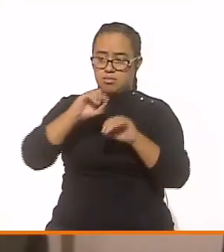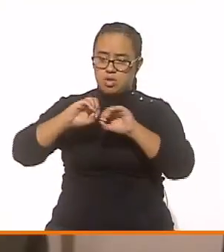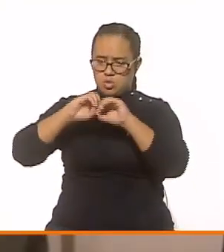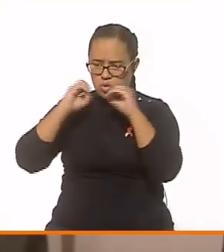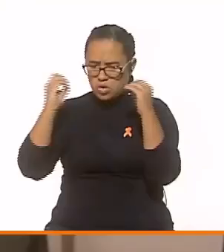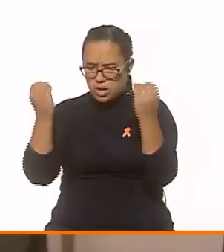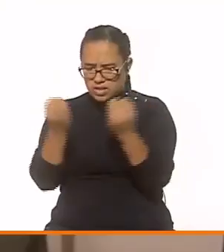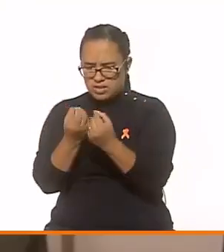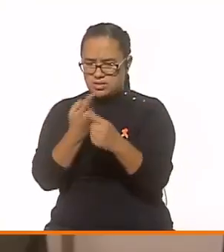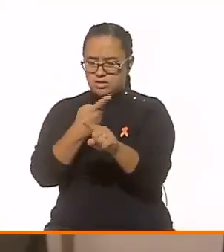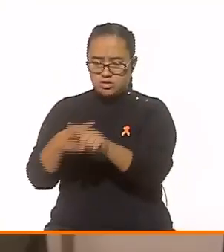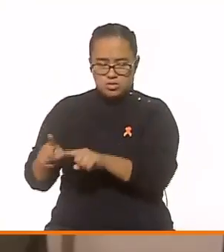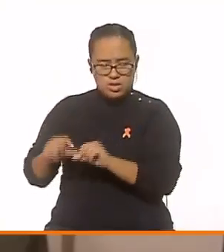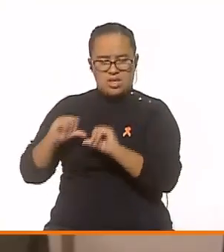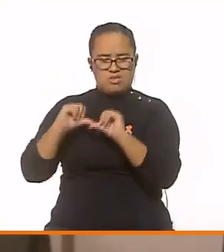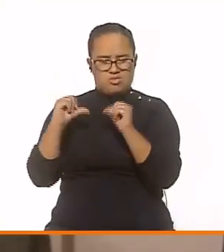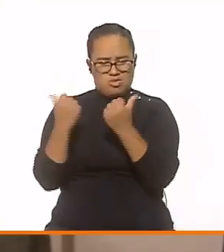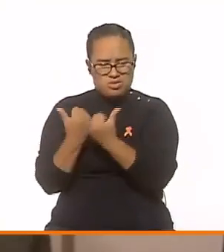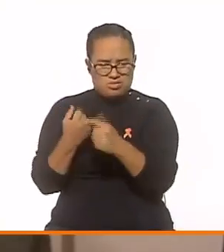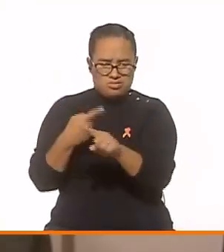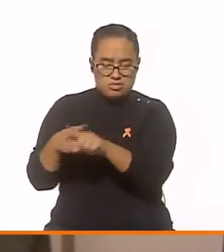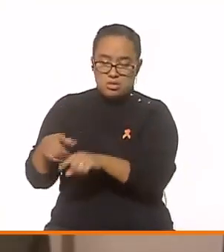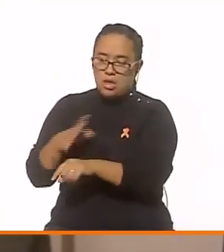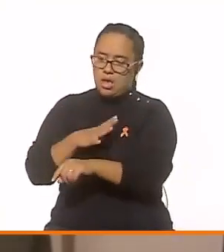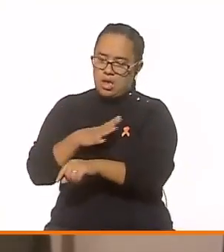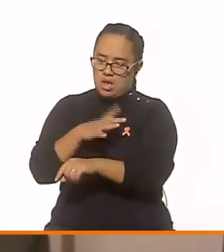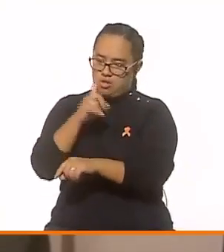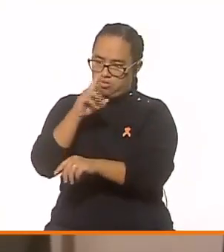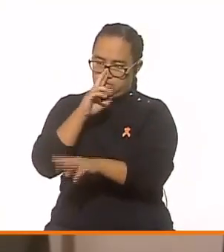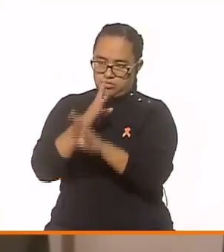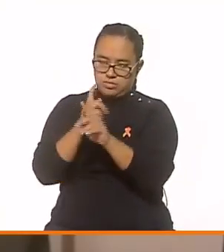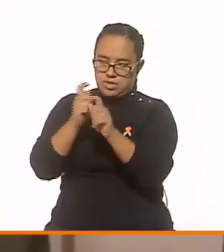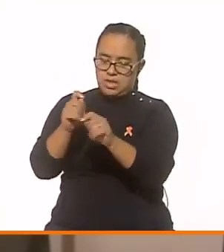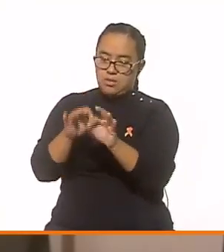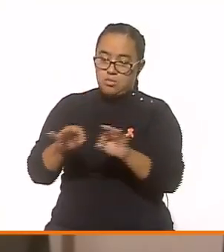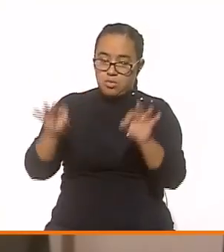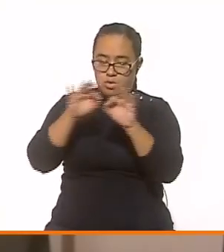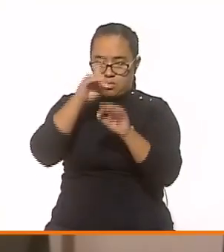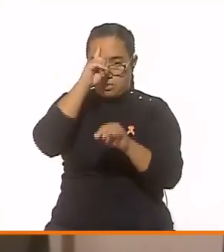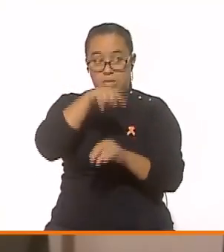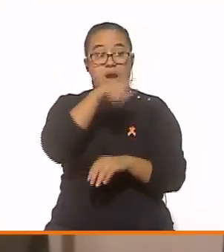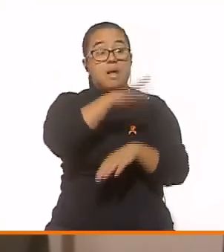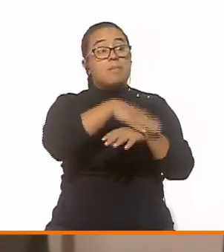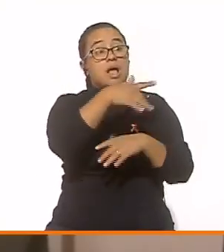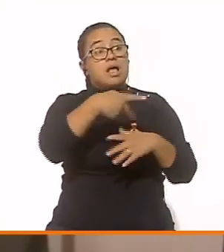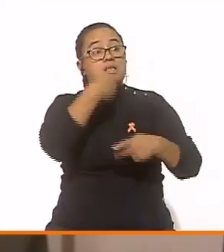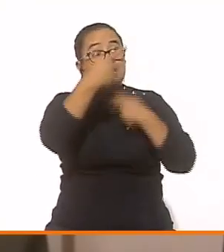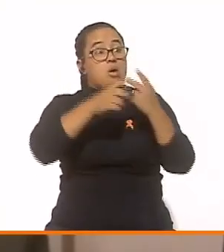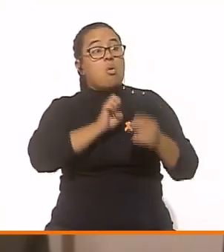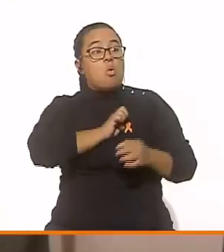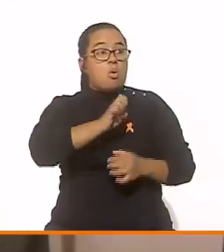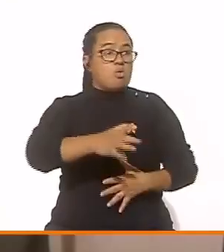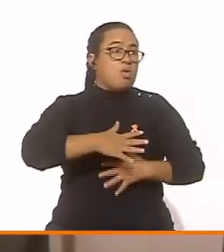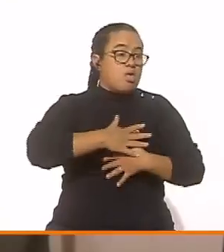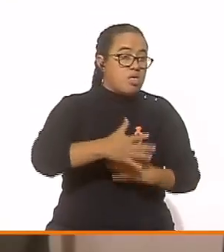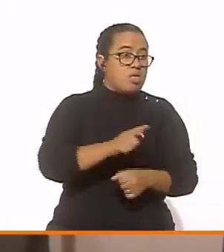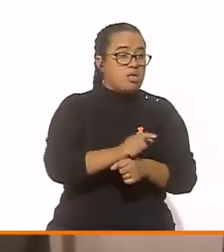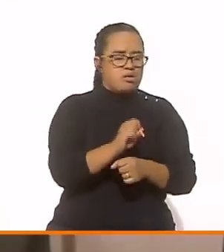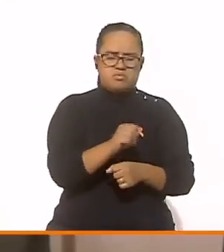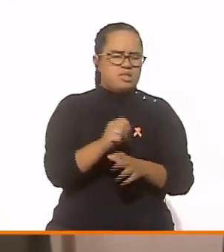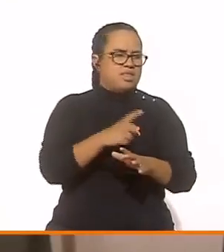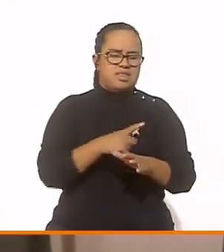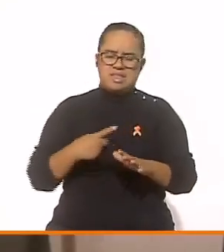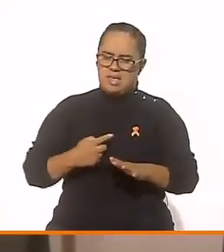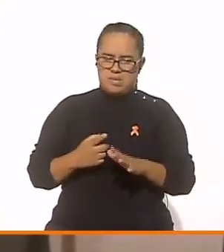también tenemos un papel fundamental para hacer un contrapeso a estos discursos de odio que se están propagando por el mundo